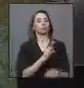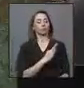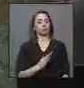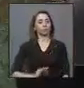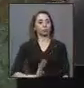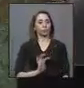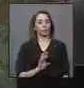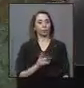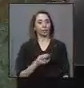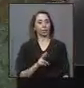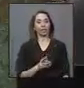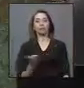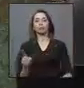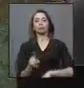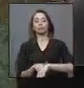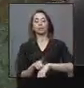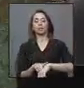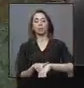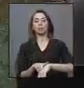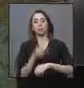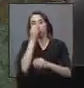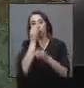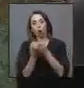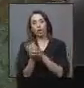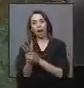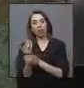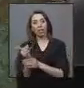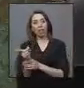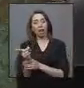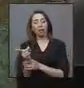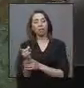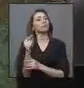diputado Bernardo Berger. Tiene la palabra ahora en el tiempo del Partido Radical la diputada señora...